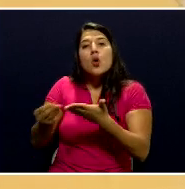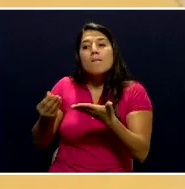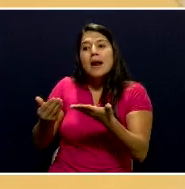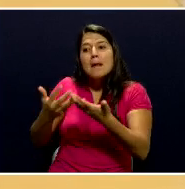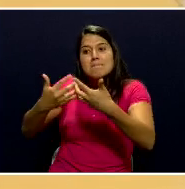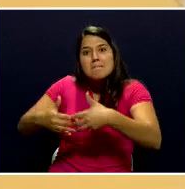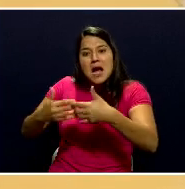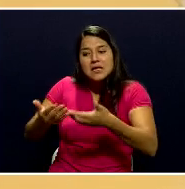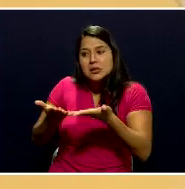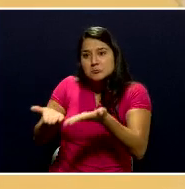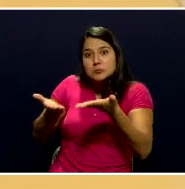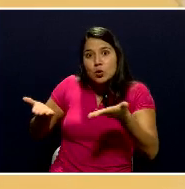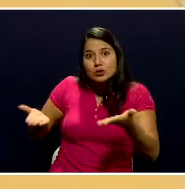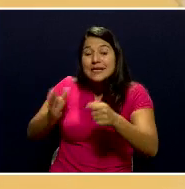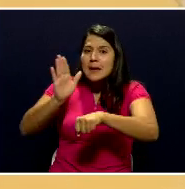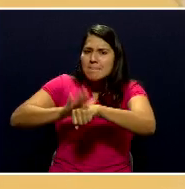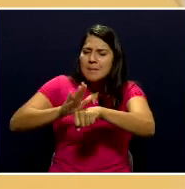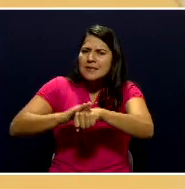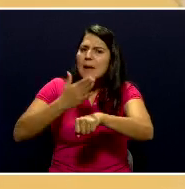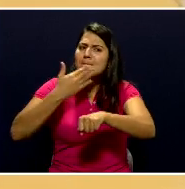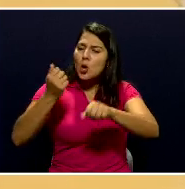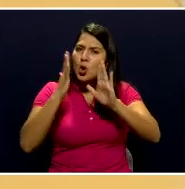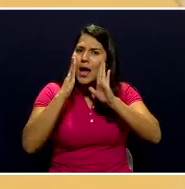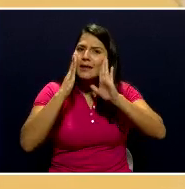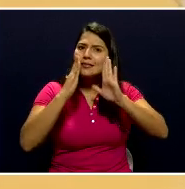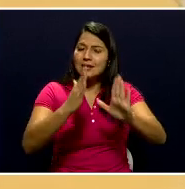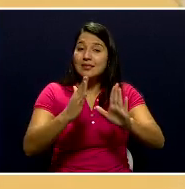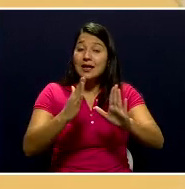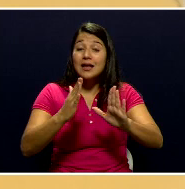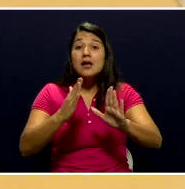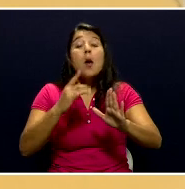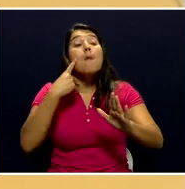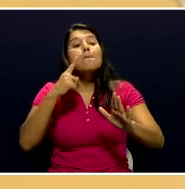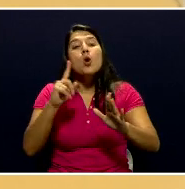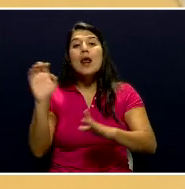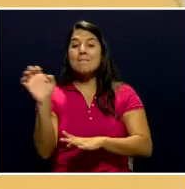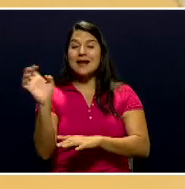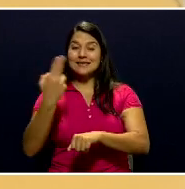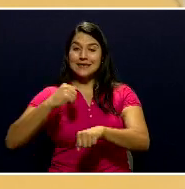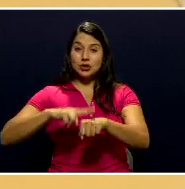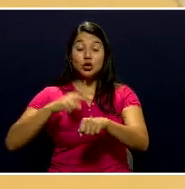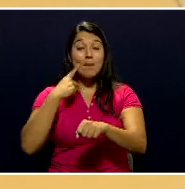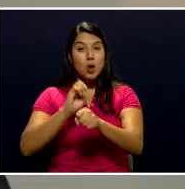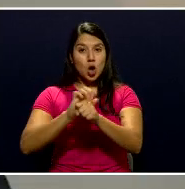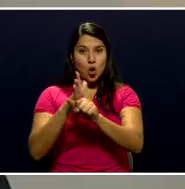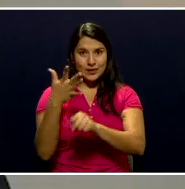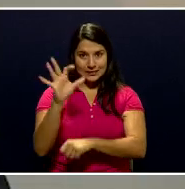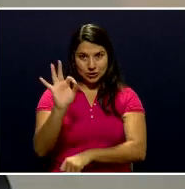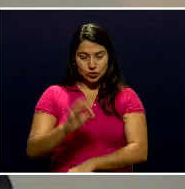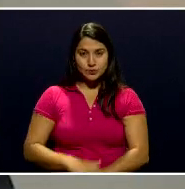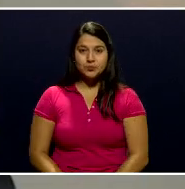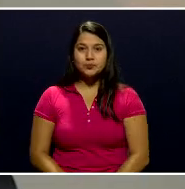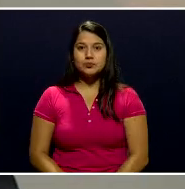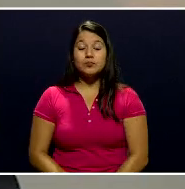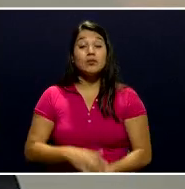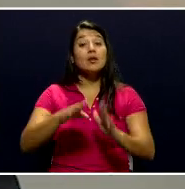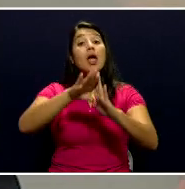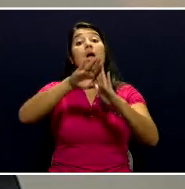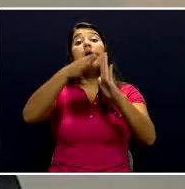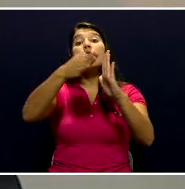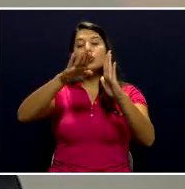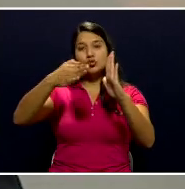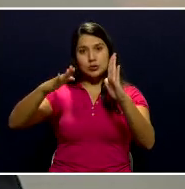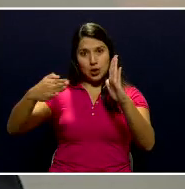insumos que fortalecerán la atención en respuesta a la emergencia nacional provocada por el COVID-19. La Contraloría General